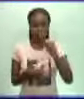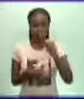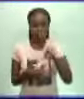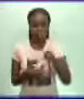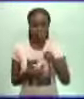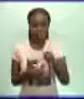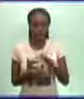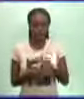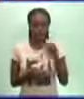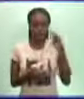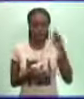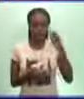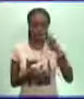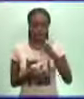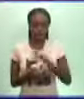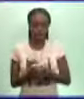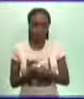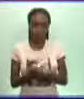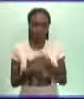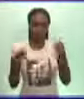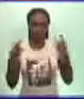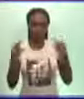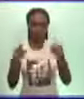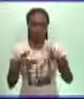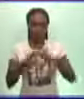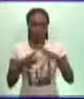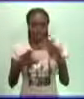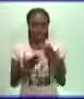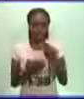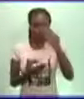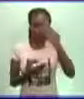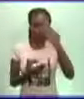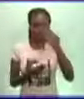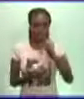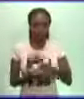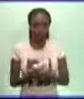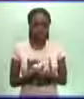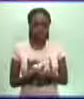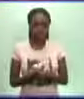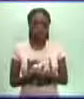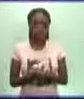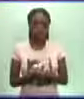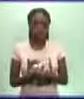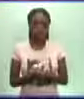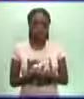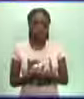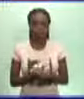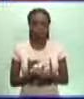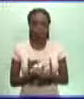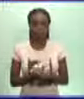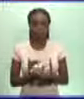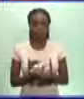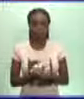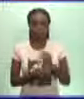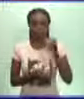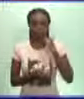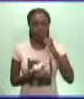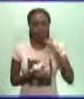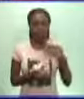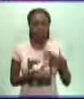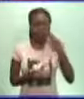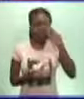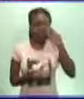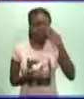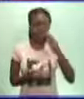oportunidades profesionales como estas. A todos ellos mi agradecimiento. De igual manera, quisiera agradecer a